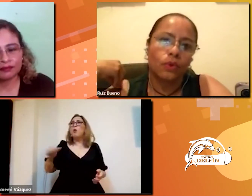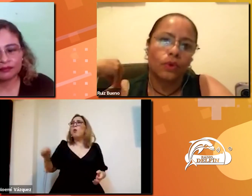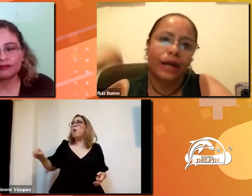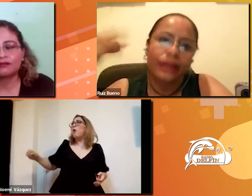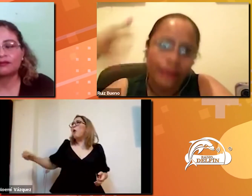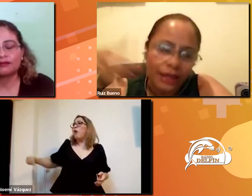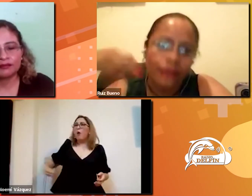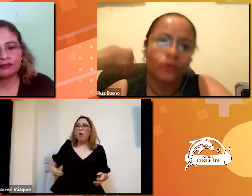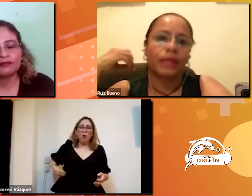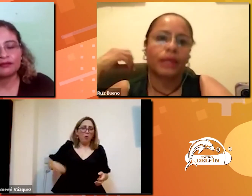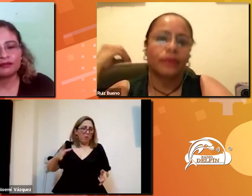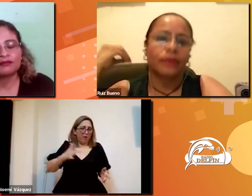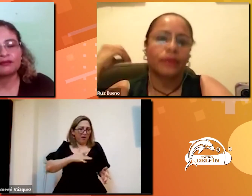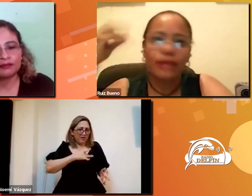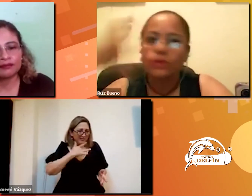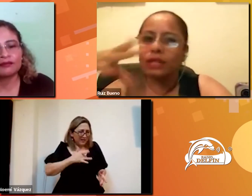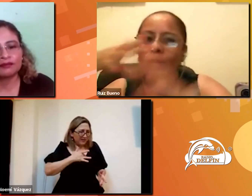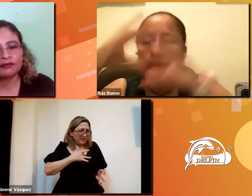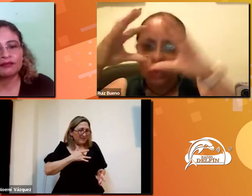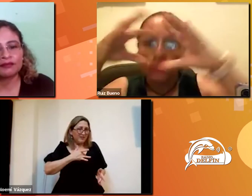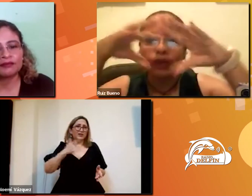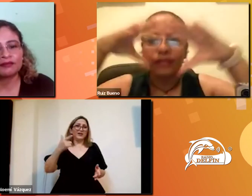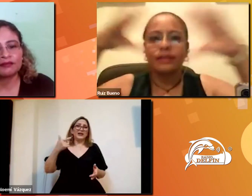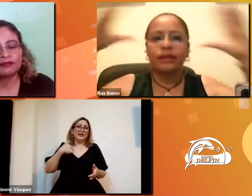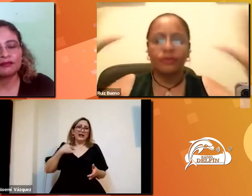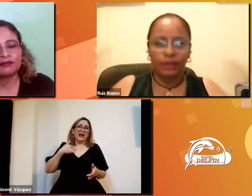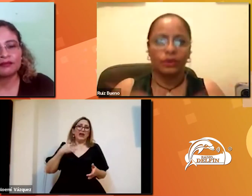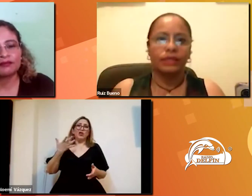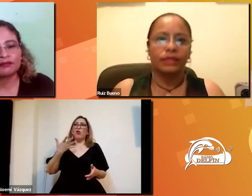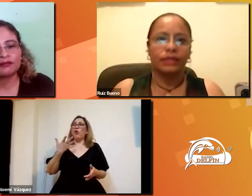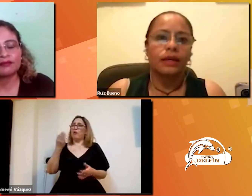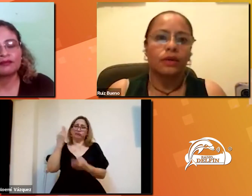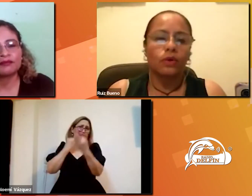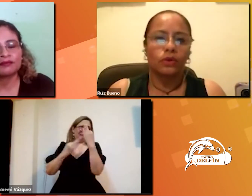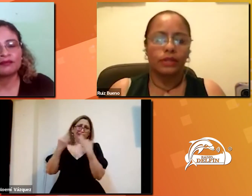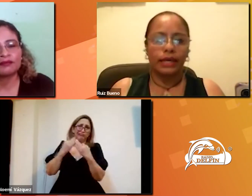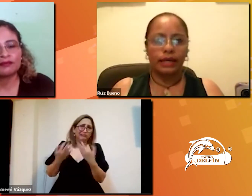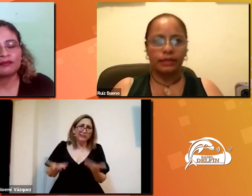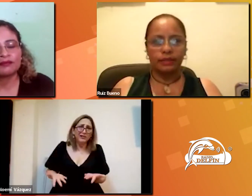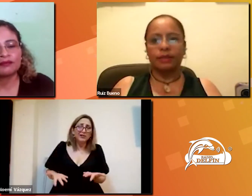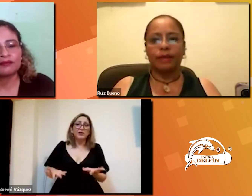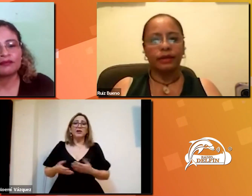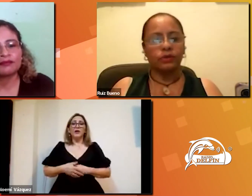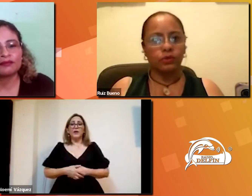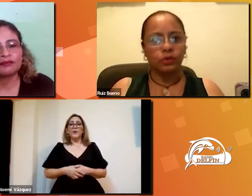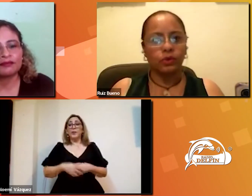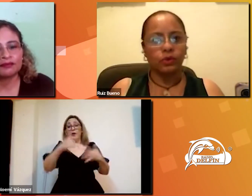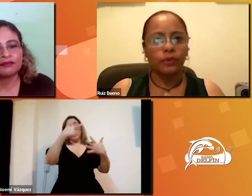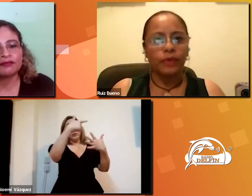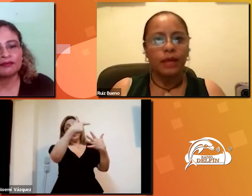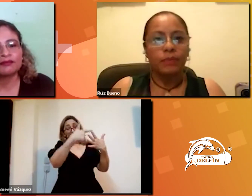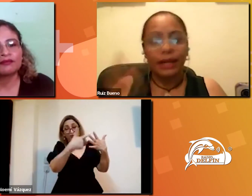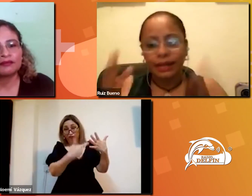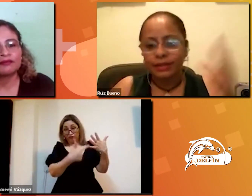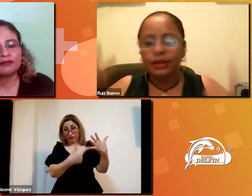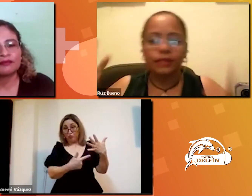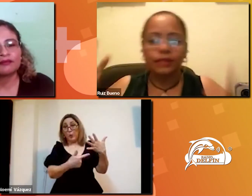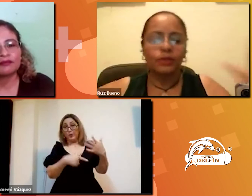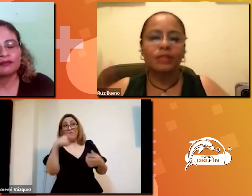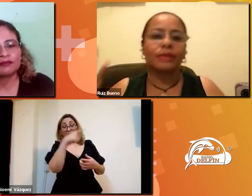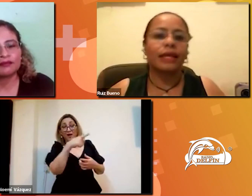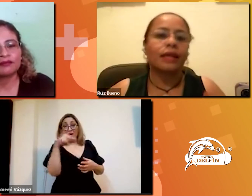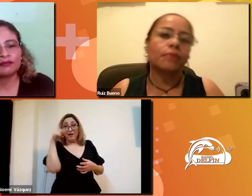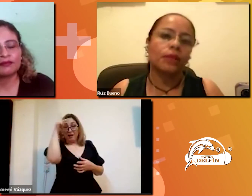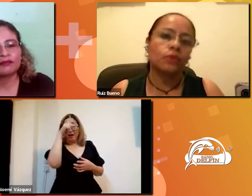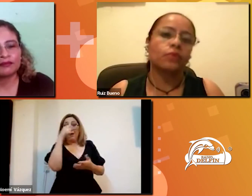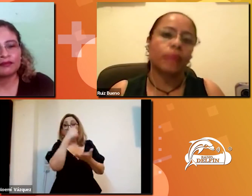como agrediéndome. Esos serían como una serie de factores con los que se trabaja en el consultorio para que las